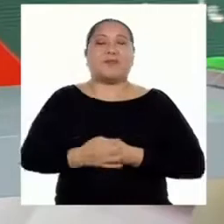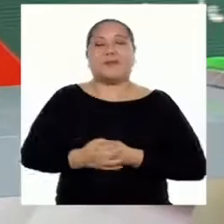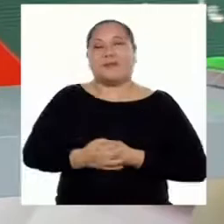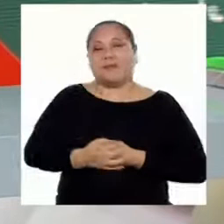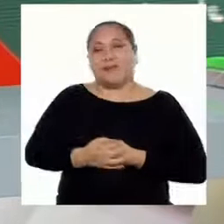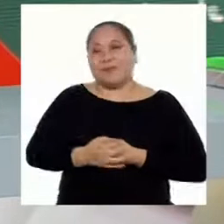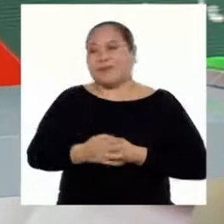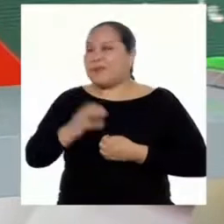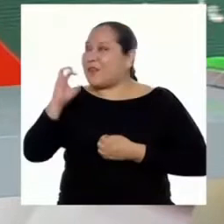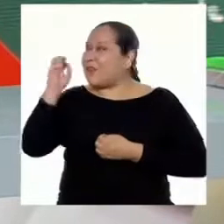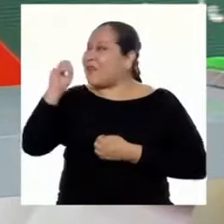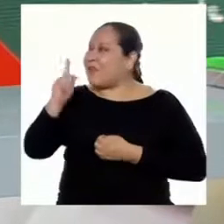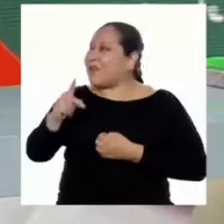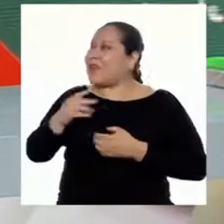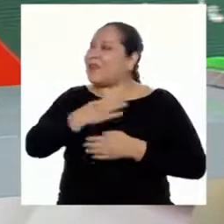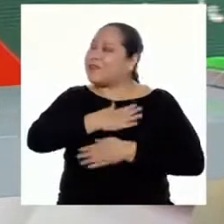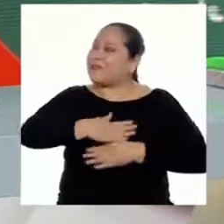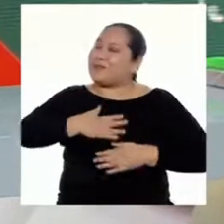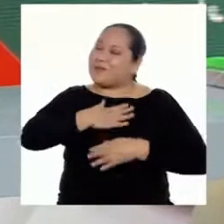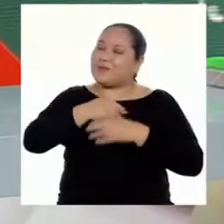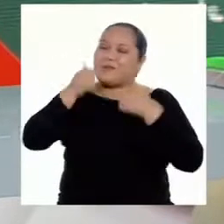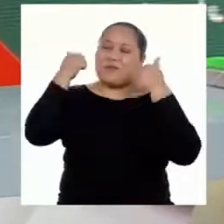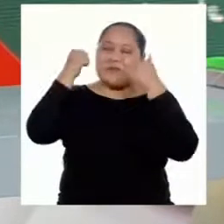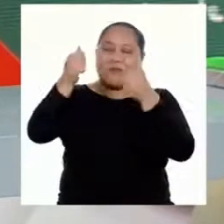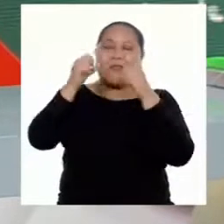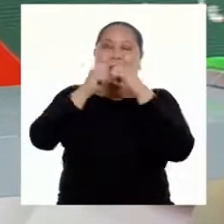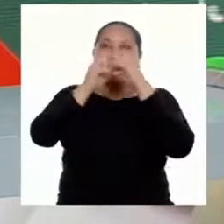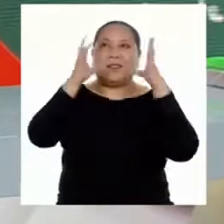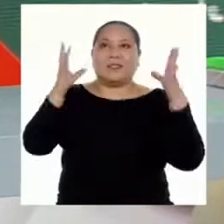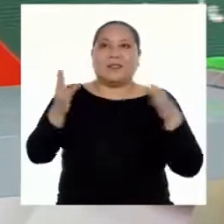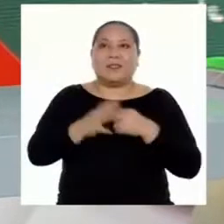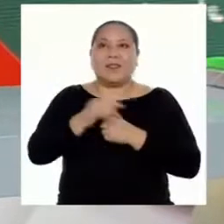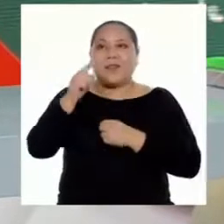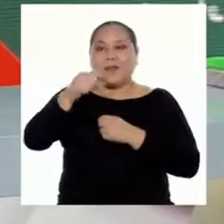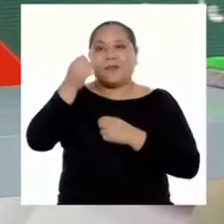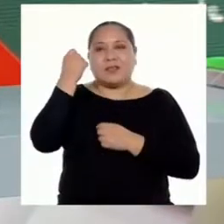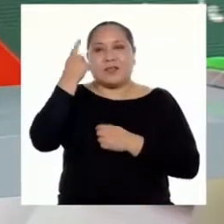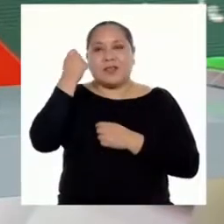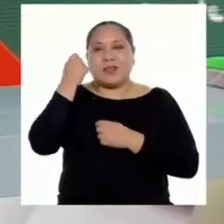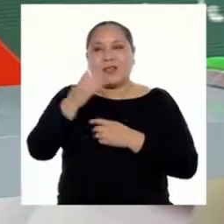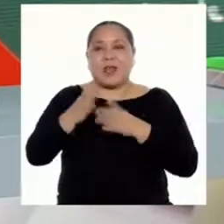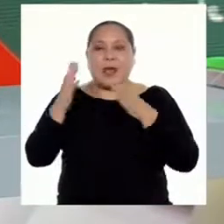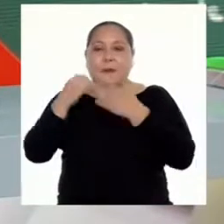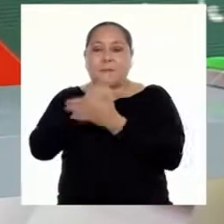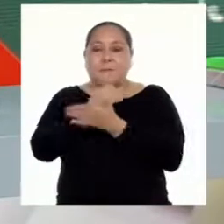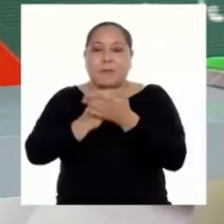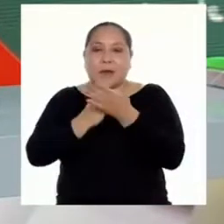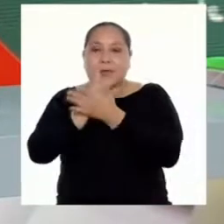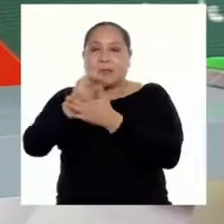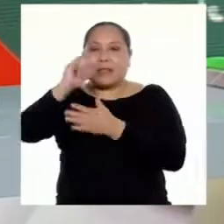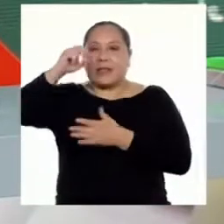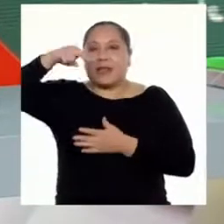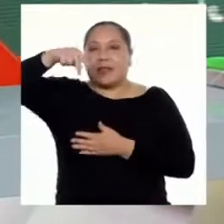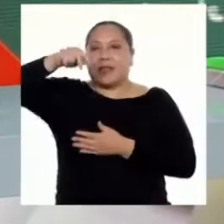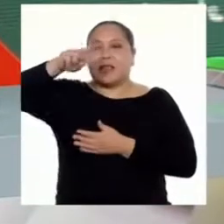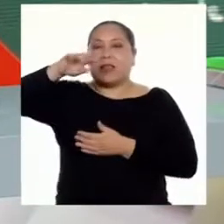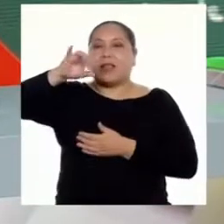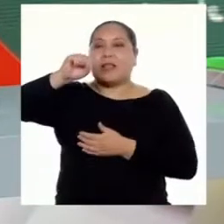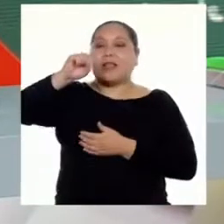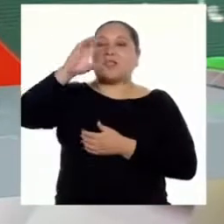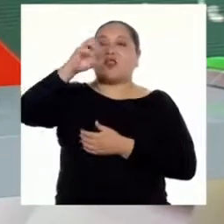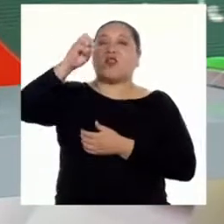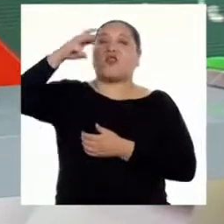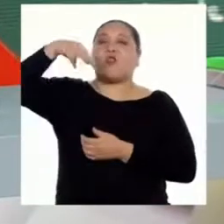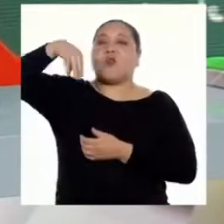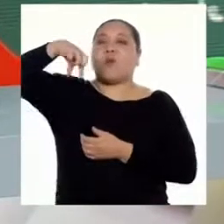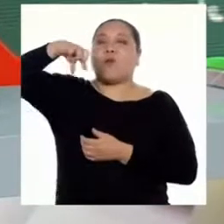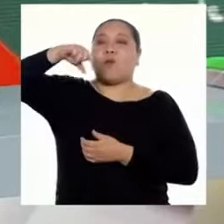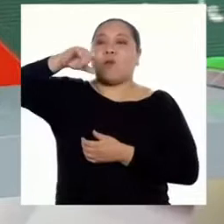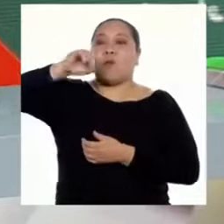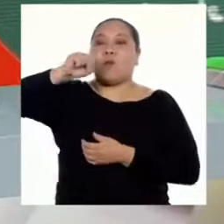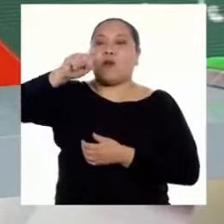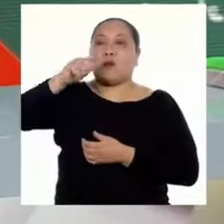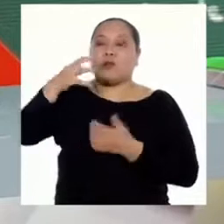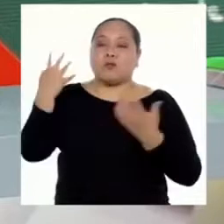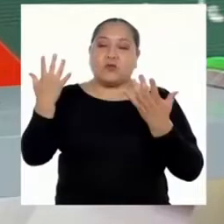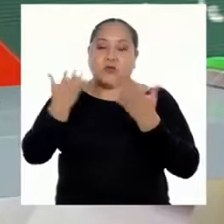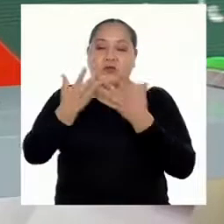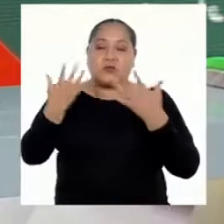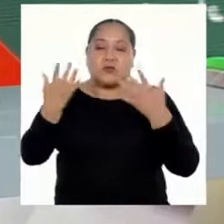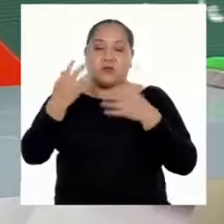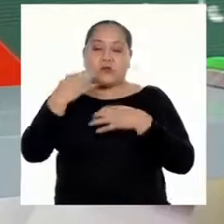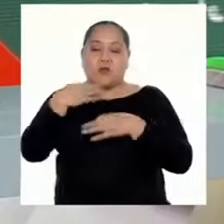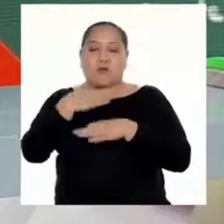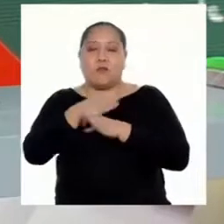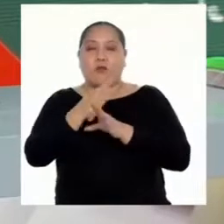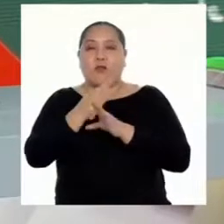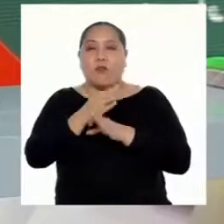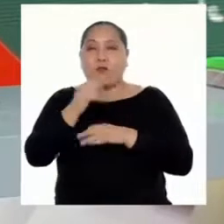oportunidad. Bien, ha sido un gran día. Hemos comprendido los elementos del interés compuesto, deducido fórmulas, relacionado el